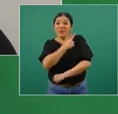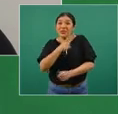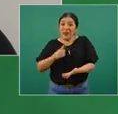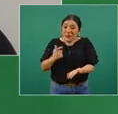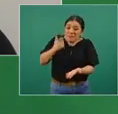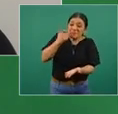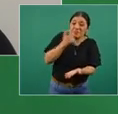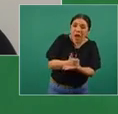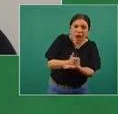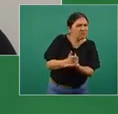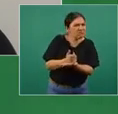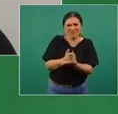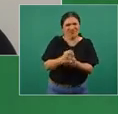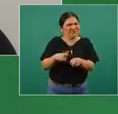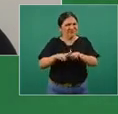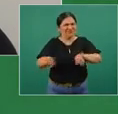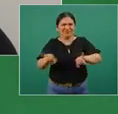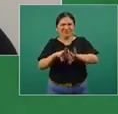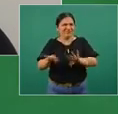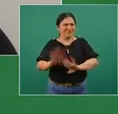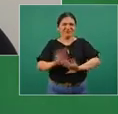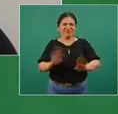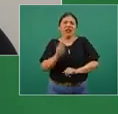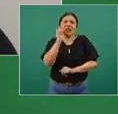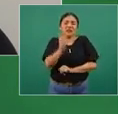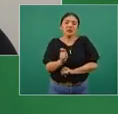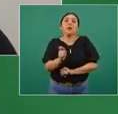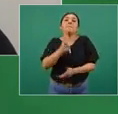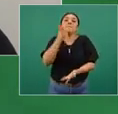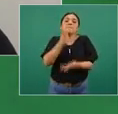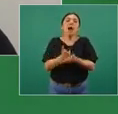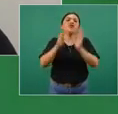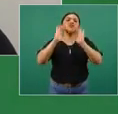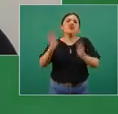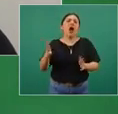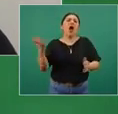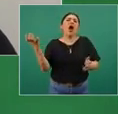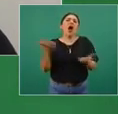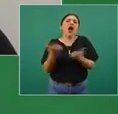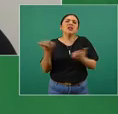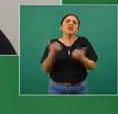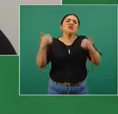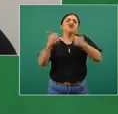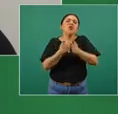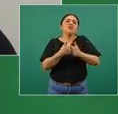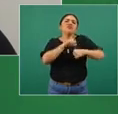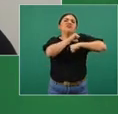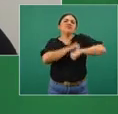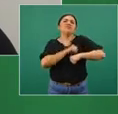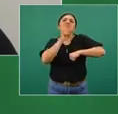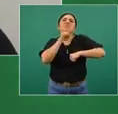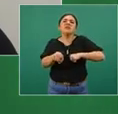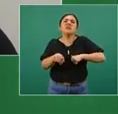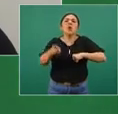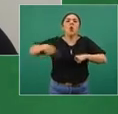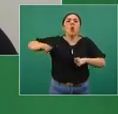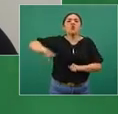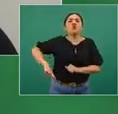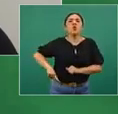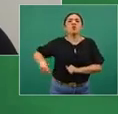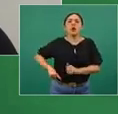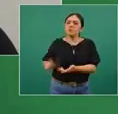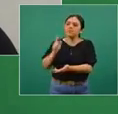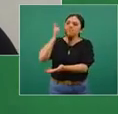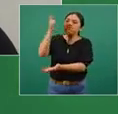pagar absolutamente nada por ellas. Este pago ya fue obviamente absorbido por el gobierno